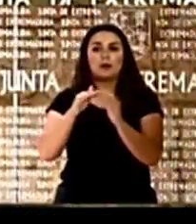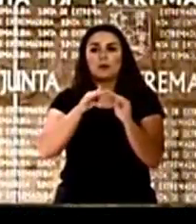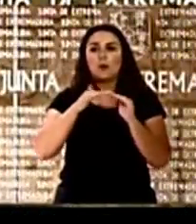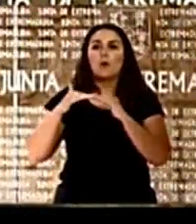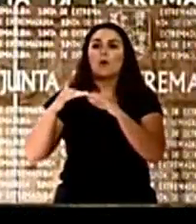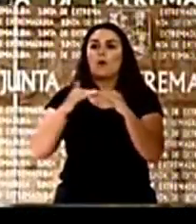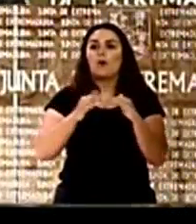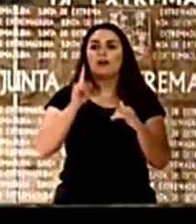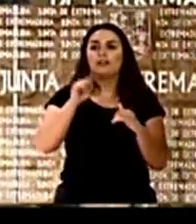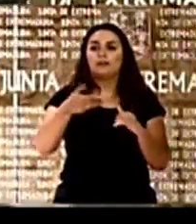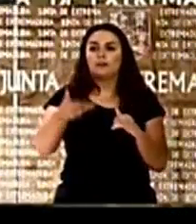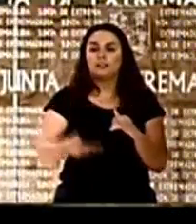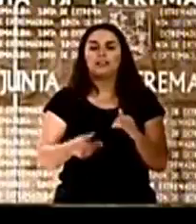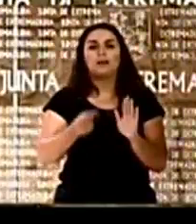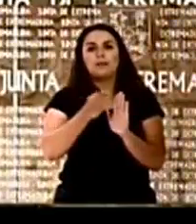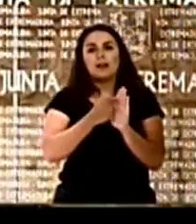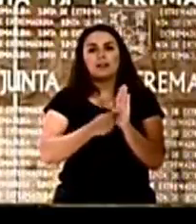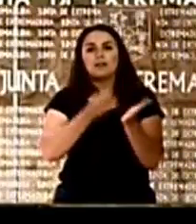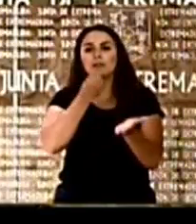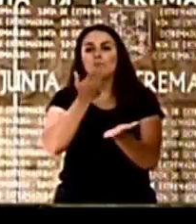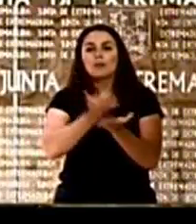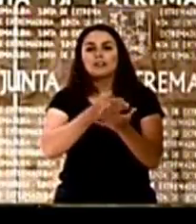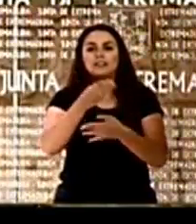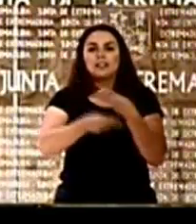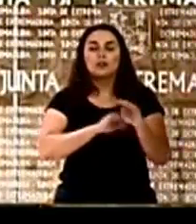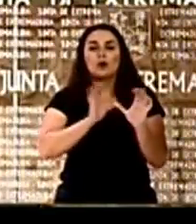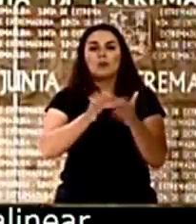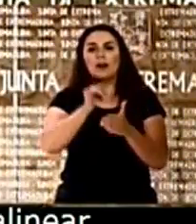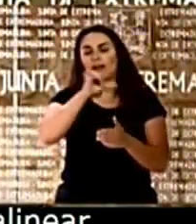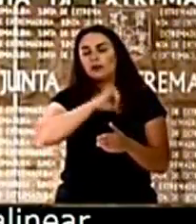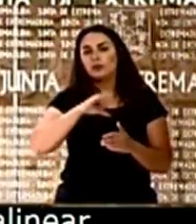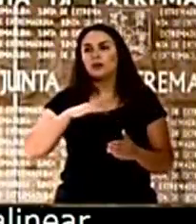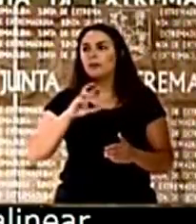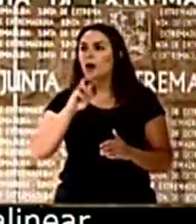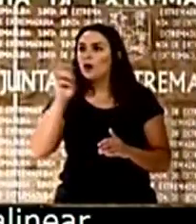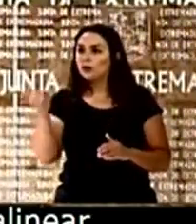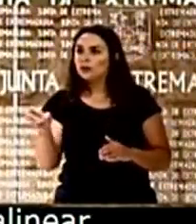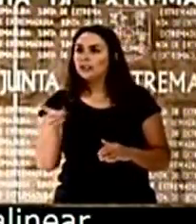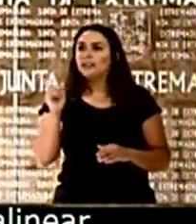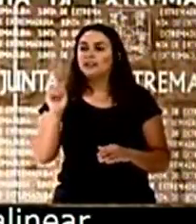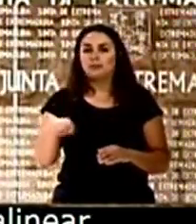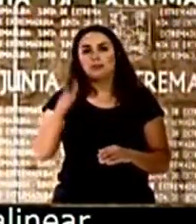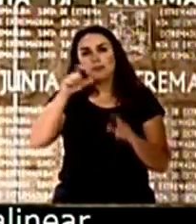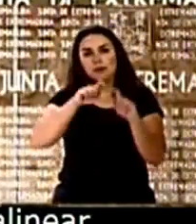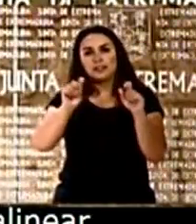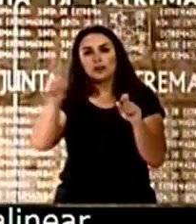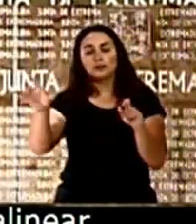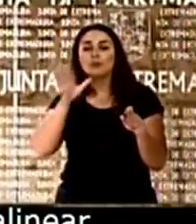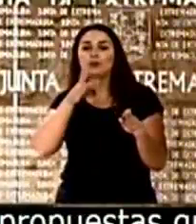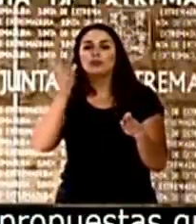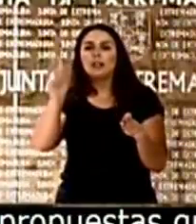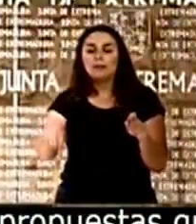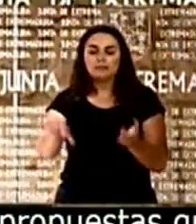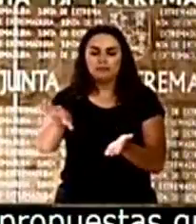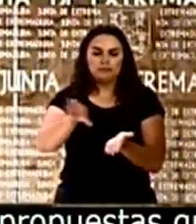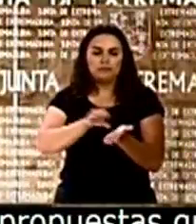todo, medidas y propuestas que se han hecho en otras comunidades autónomas y en otras entidades. Por eso también hemos